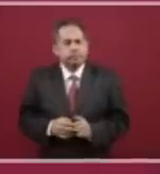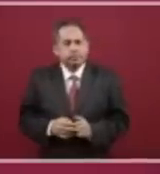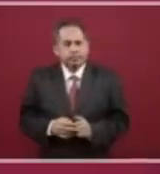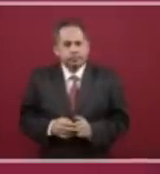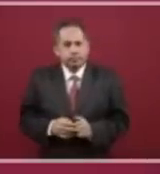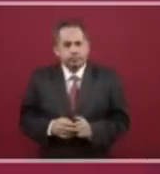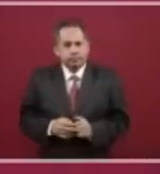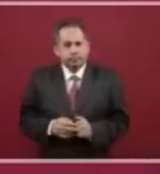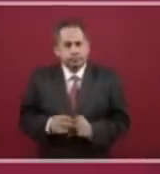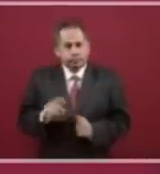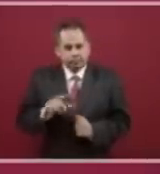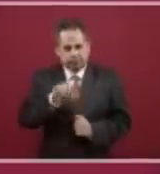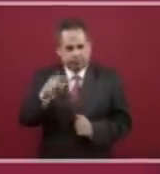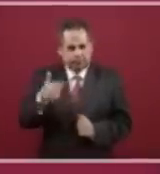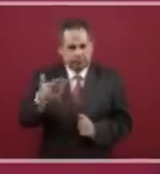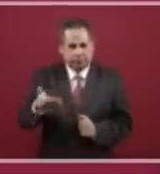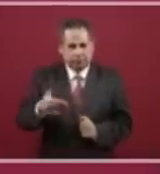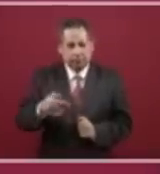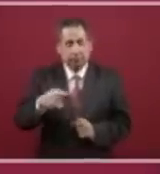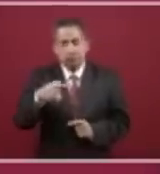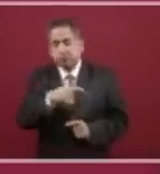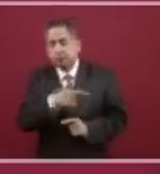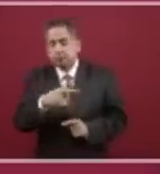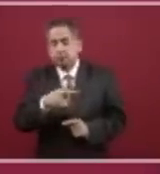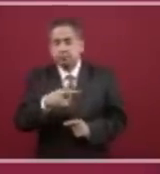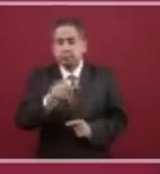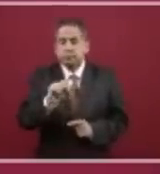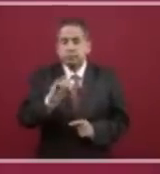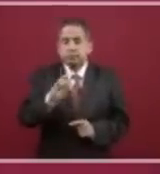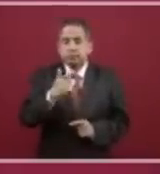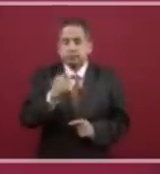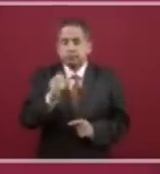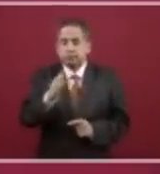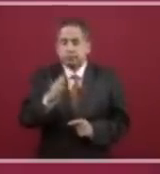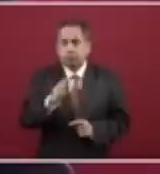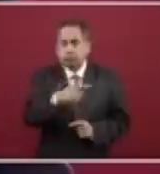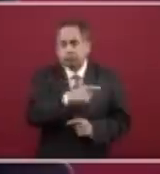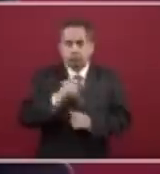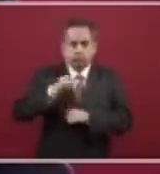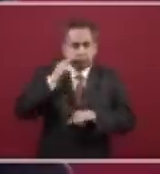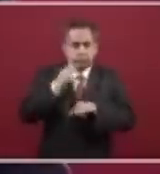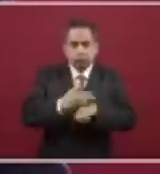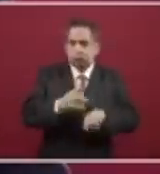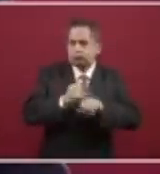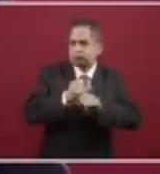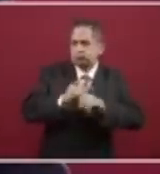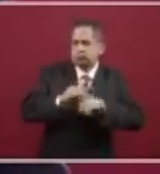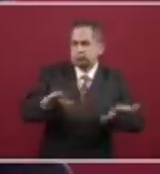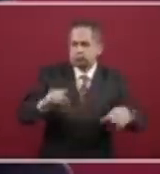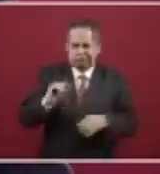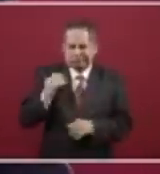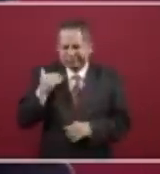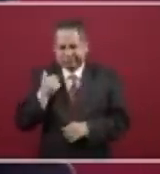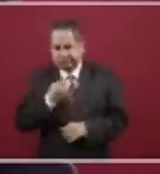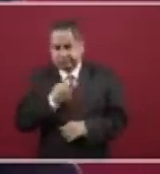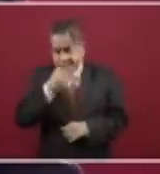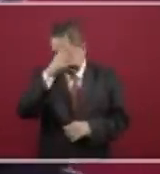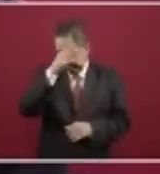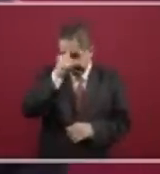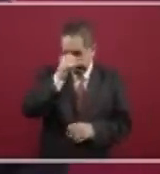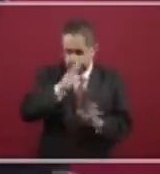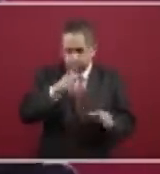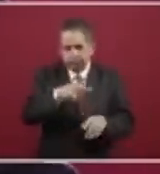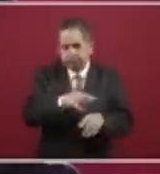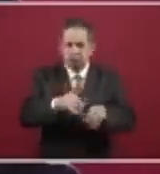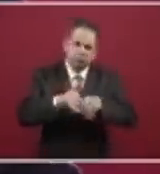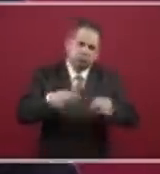e informar la secretaría de gobernación acabamos de acordar que se de